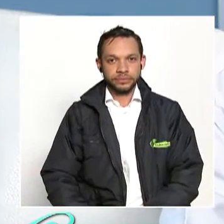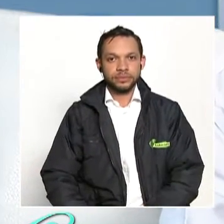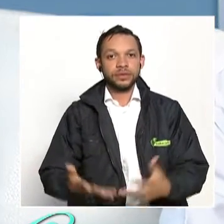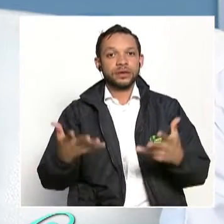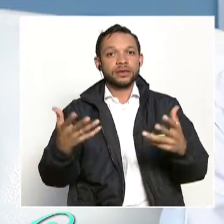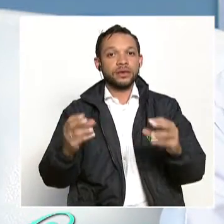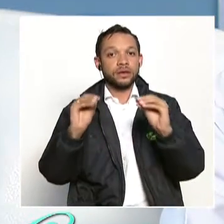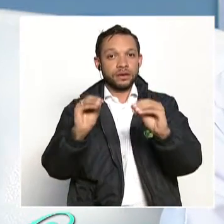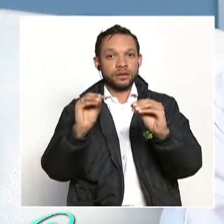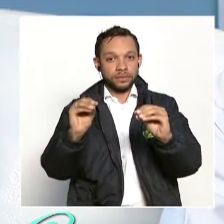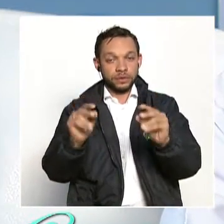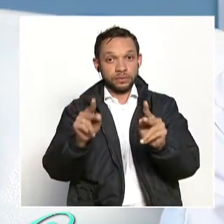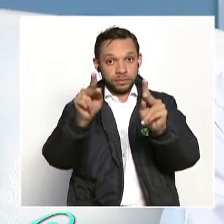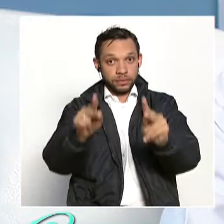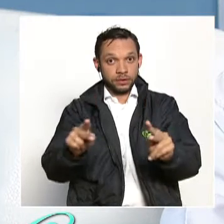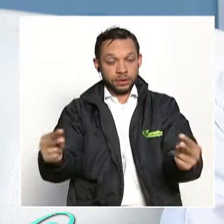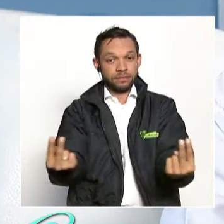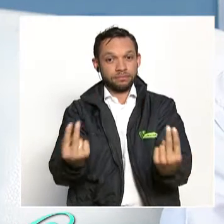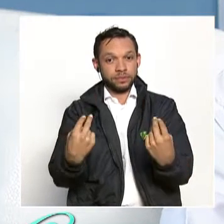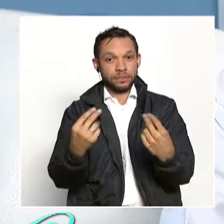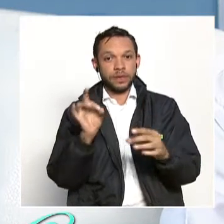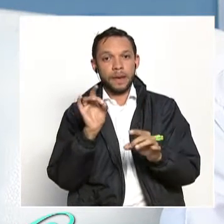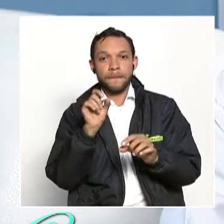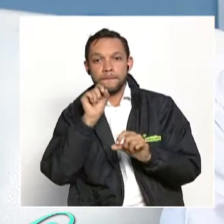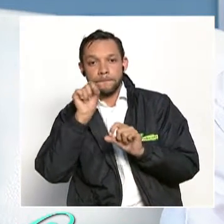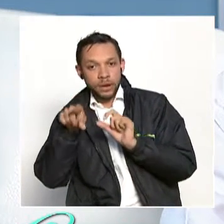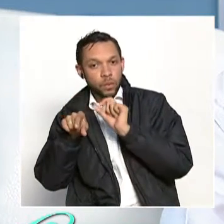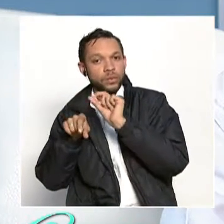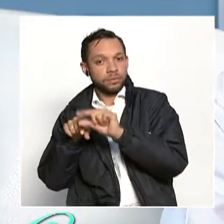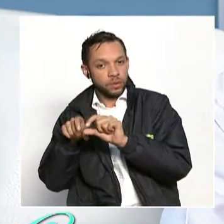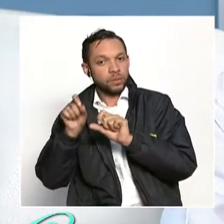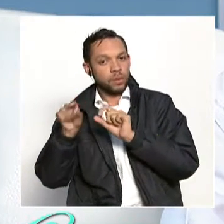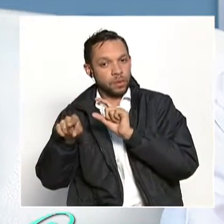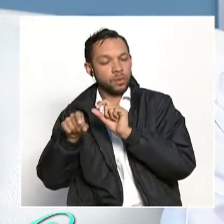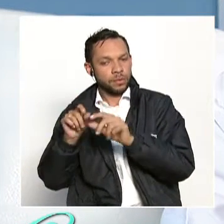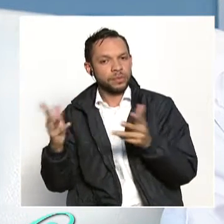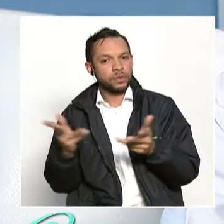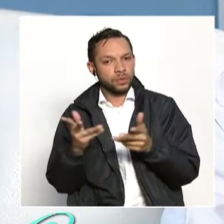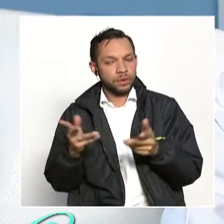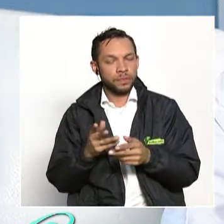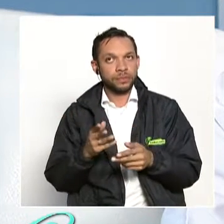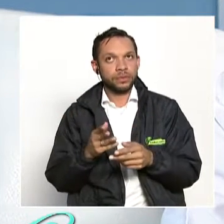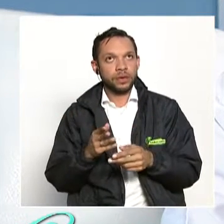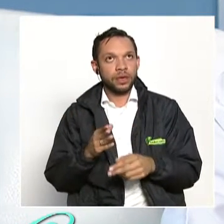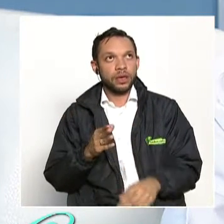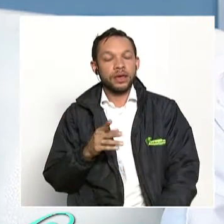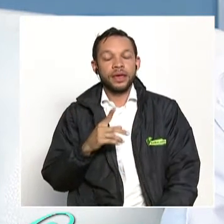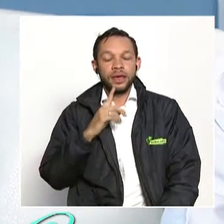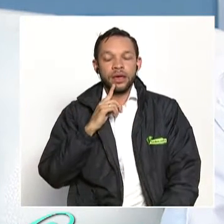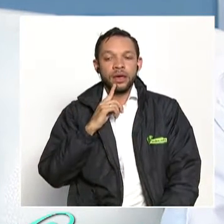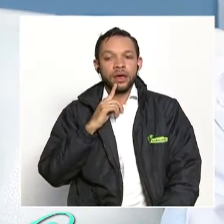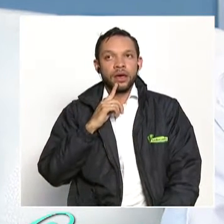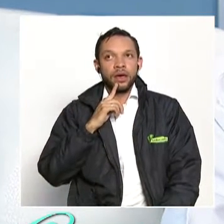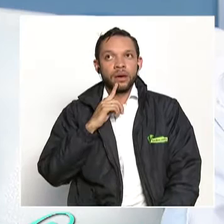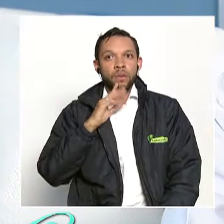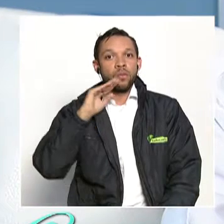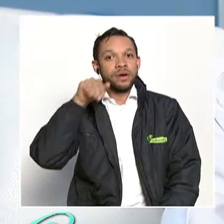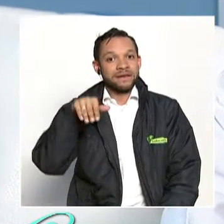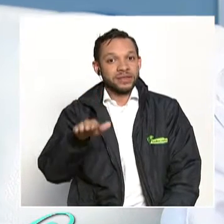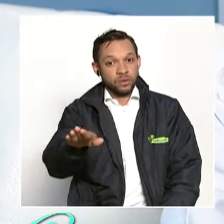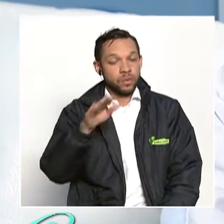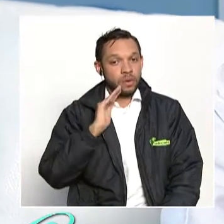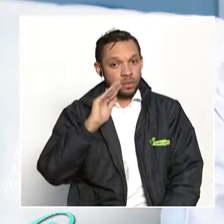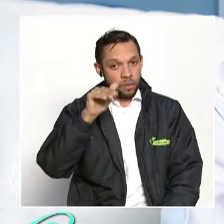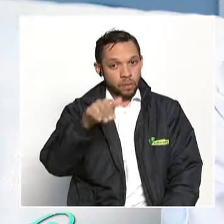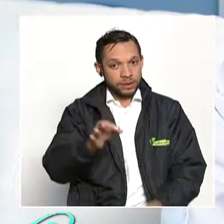Quiero a las personas que nos han preguntado en Buenaventura por la línea de medicamentos y los